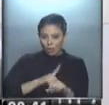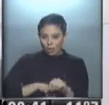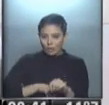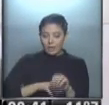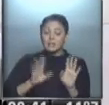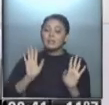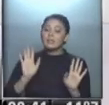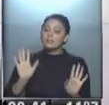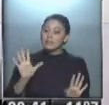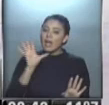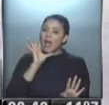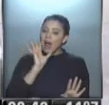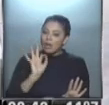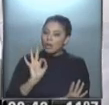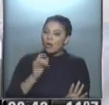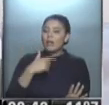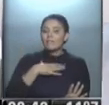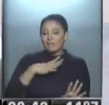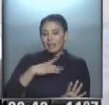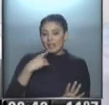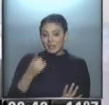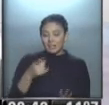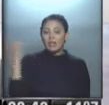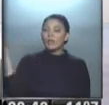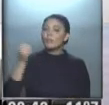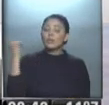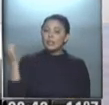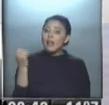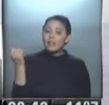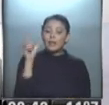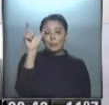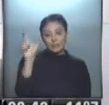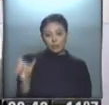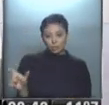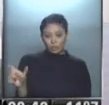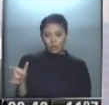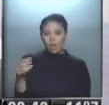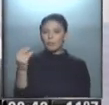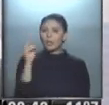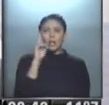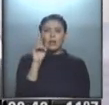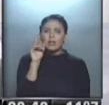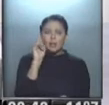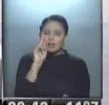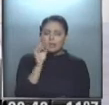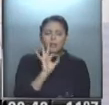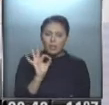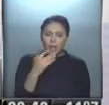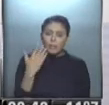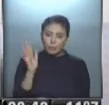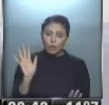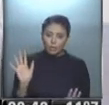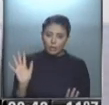Lo que no le dije, que sí que es importante que el paciente, ¿por qué no ve? Porque puede